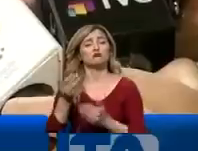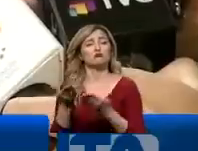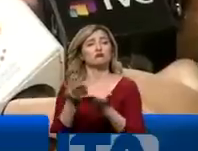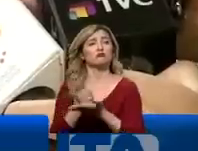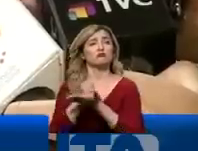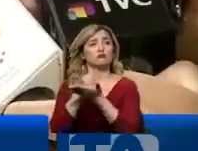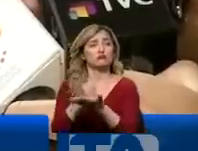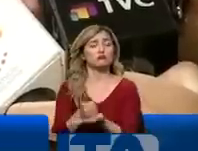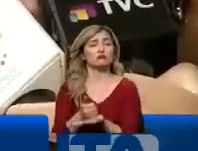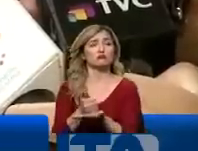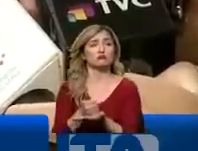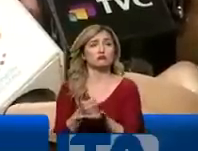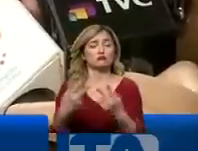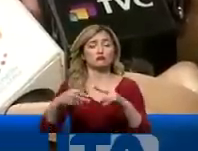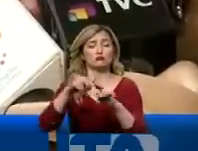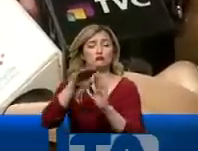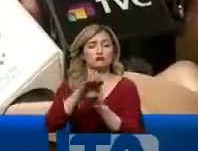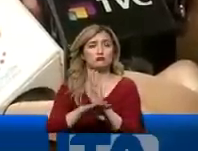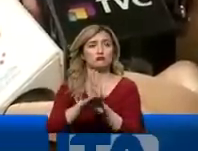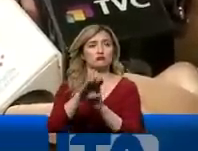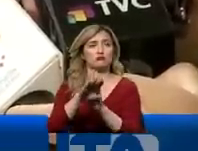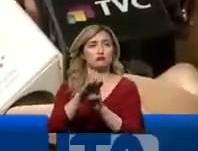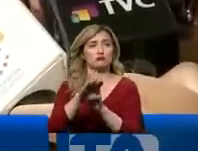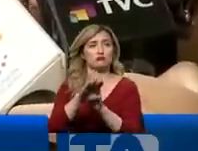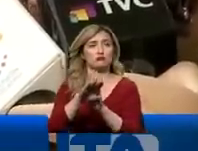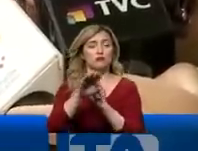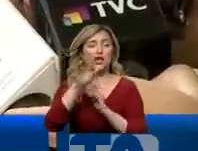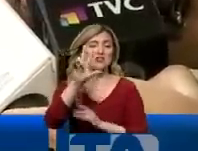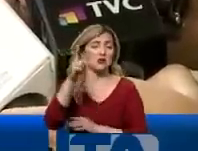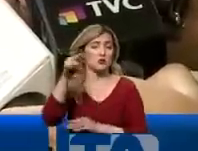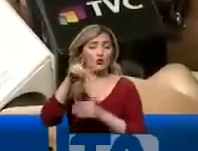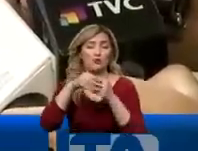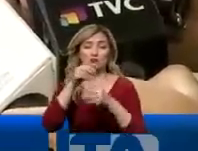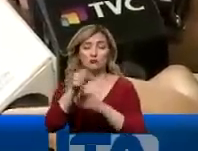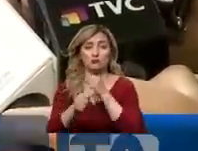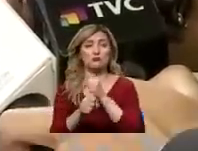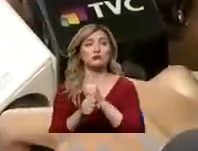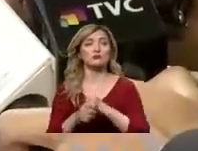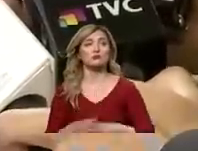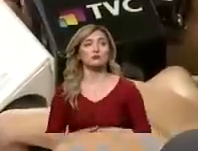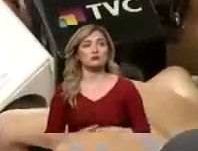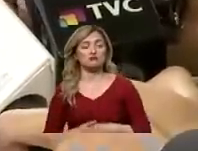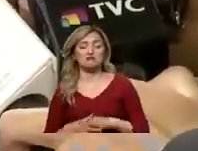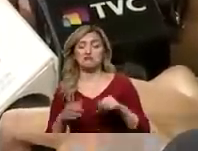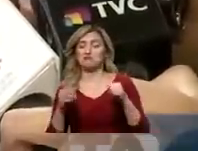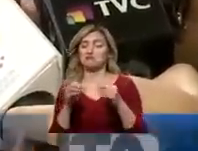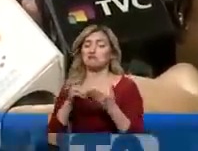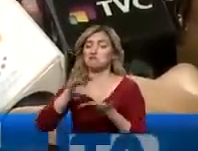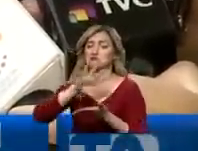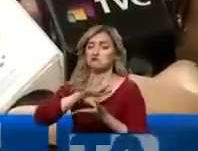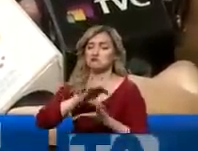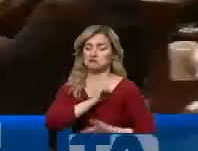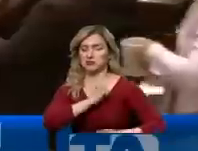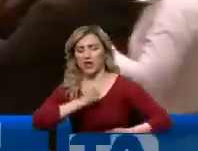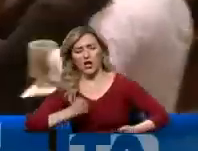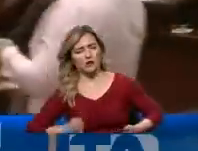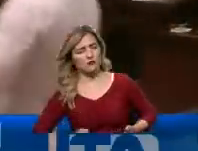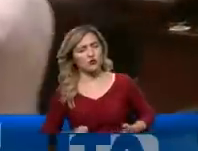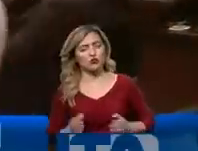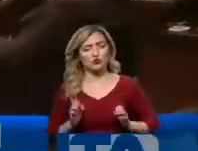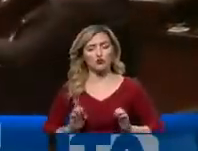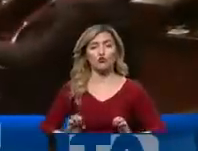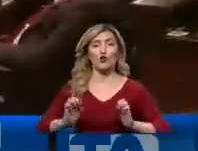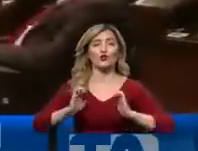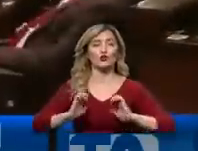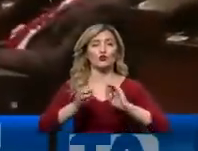para disminuir los costes. Esto aportaría aproximadamente unos $3 millones al año, pero me parece que la Asamblea también tiene que hacer su esfuerzo. El